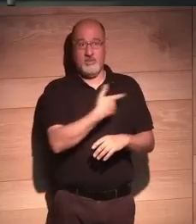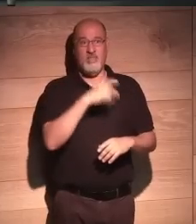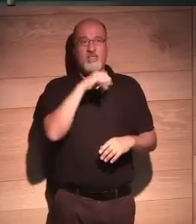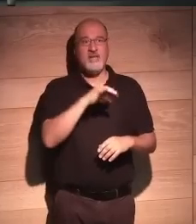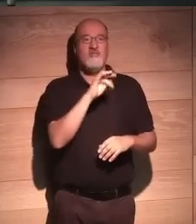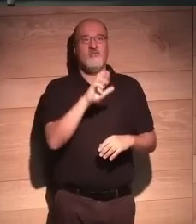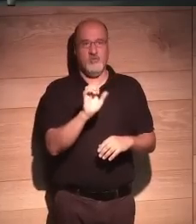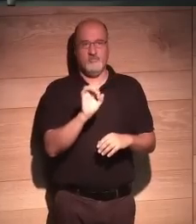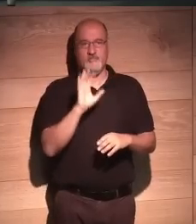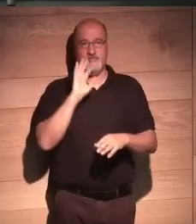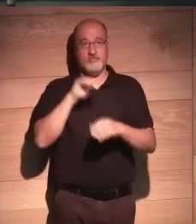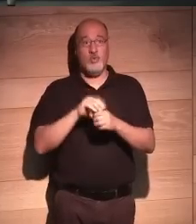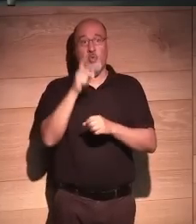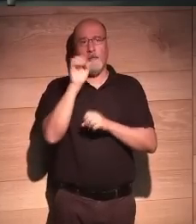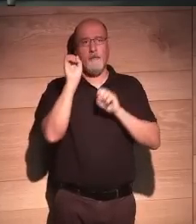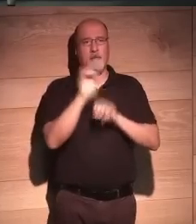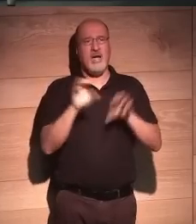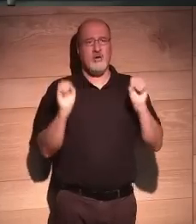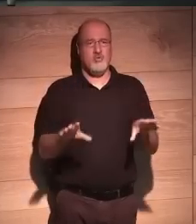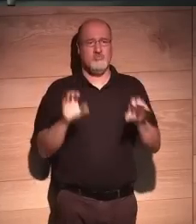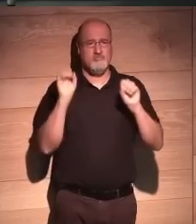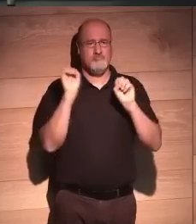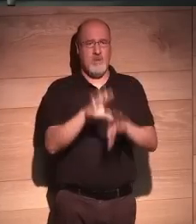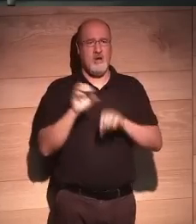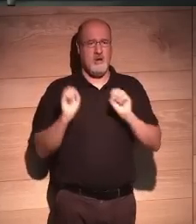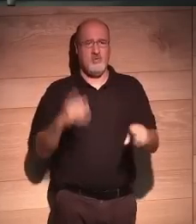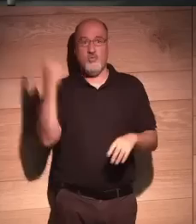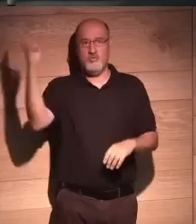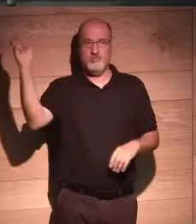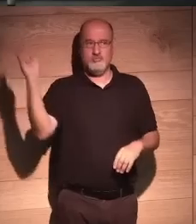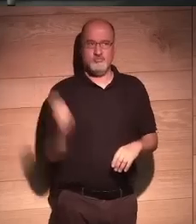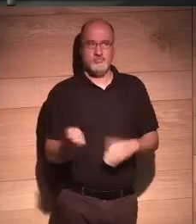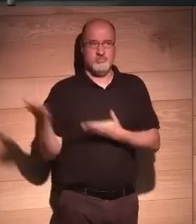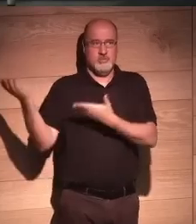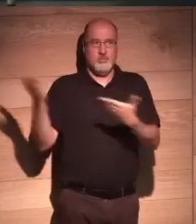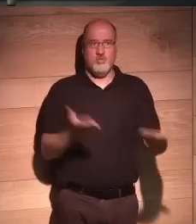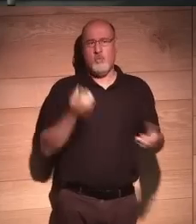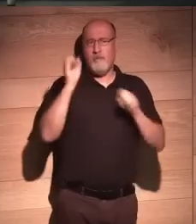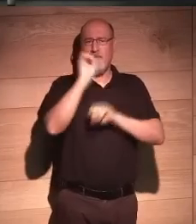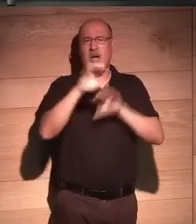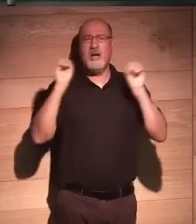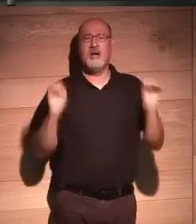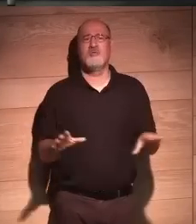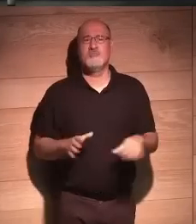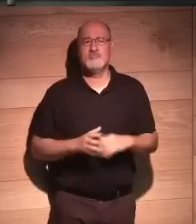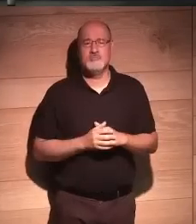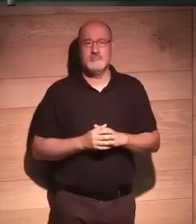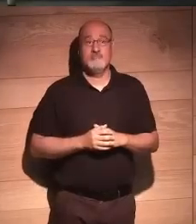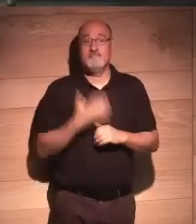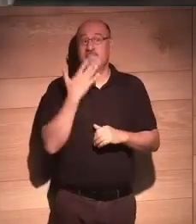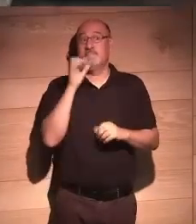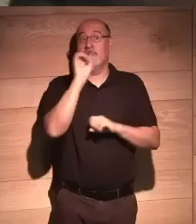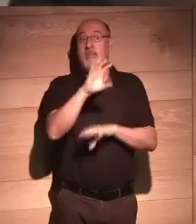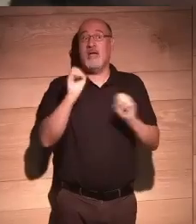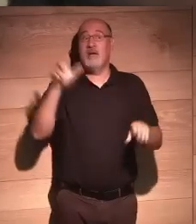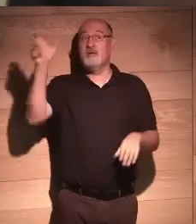un mago. Ay, se le Un dio mago. el truco. No hay muchos que hayan salido en la tele, así que pensad quién puede ser. No Hombre, voy a decir su nombre. Y el